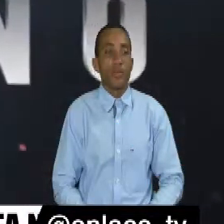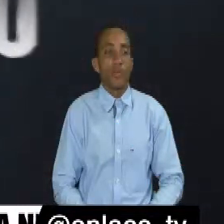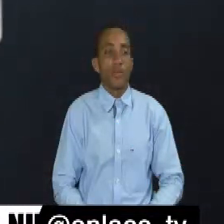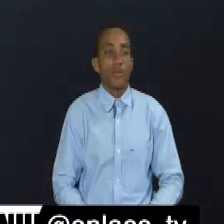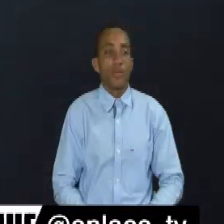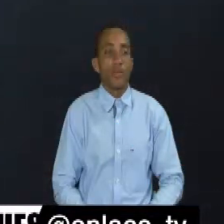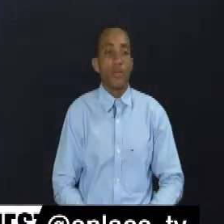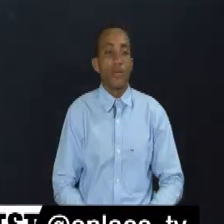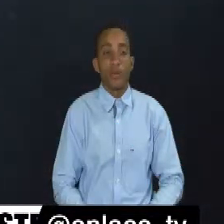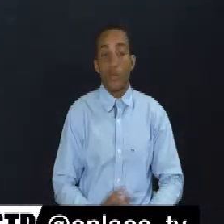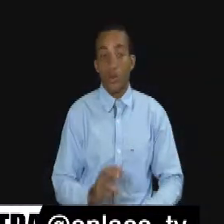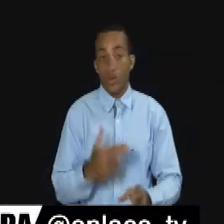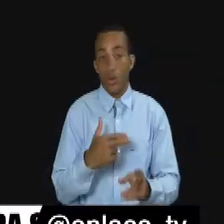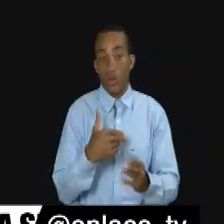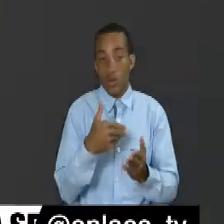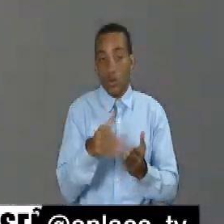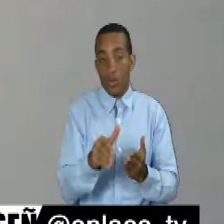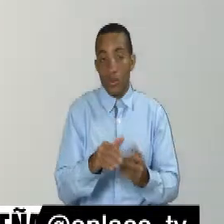Compra tu abono.